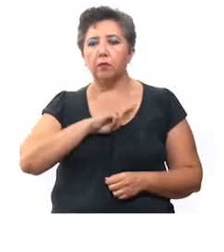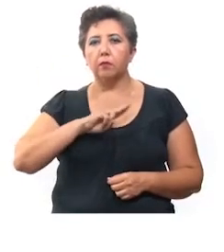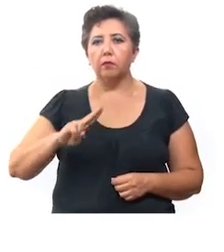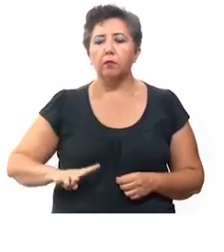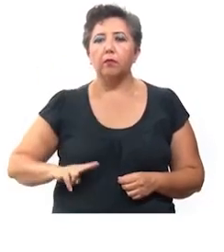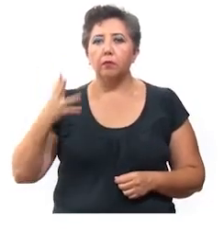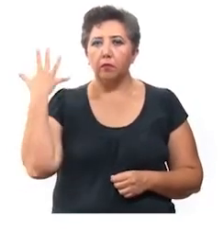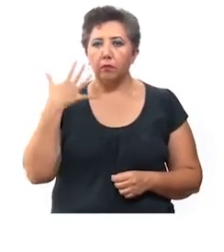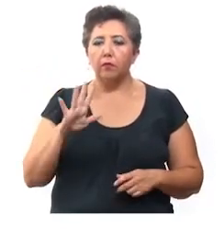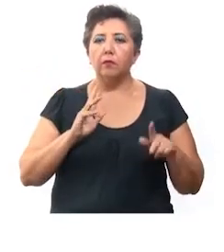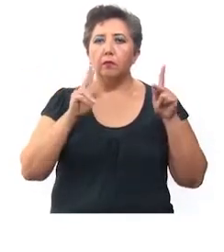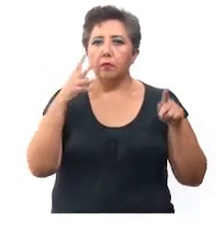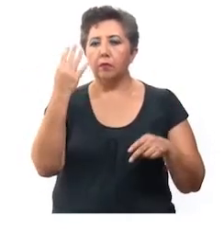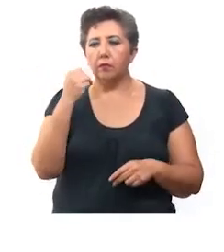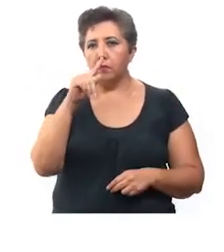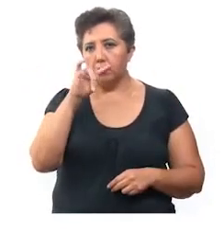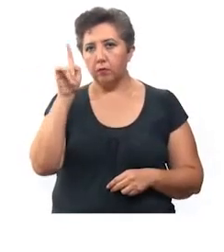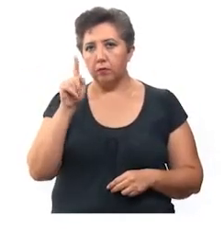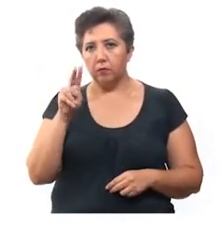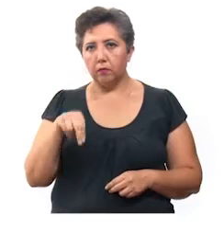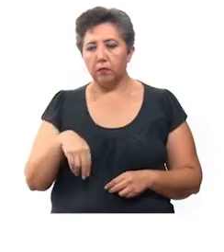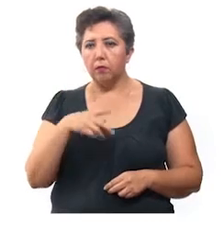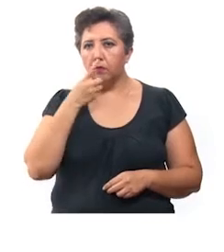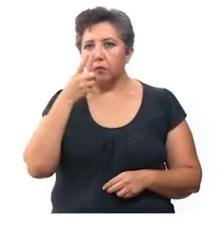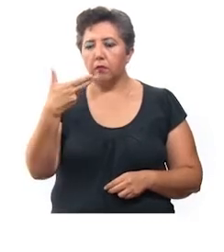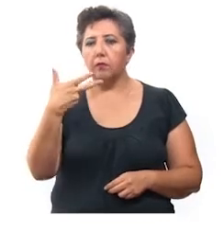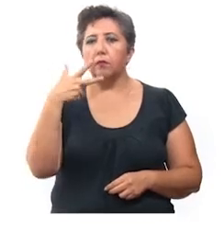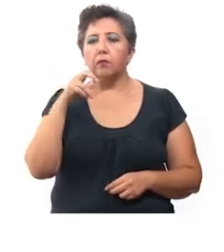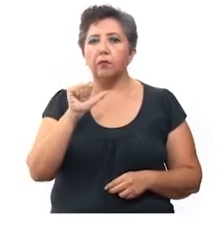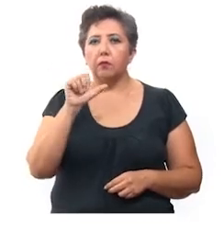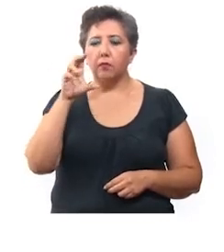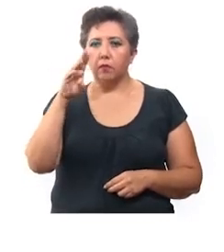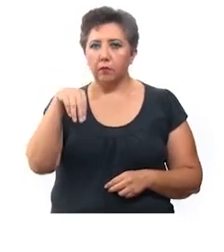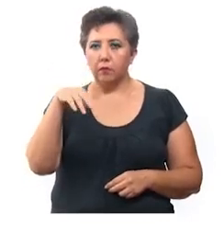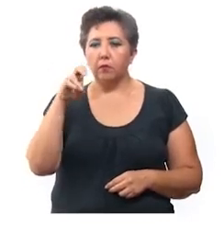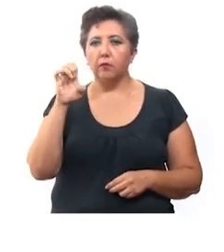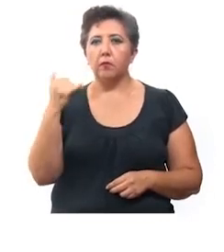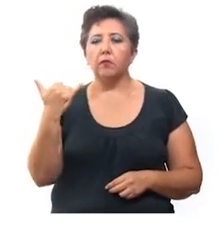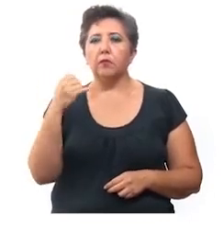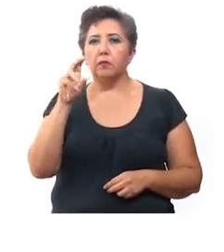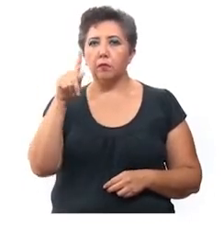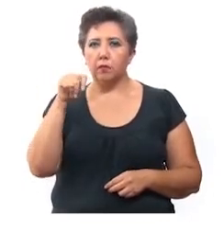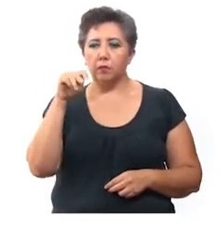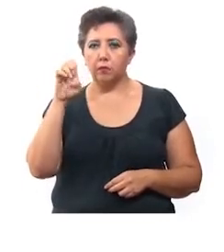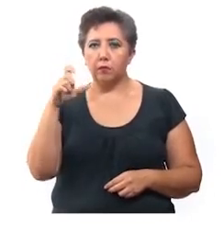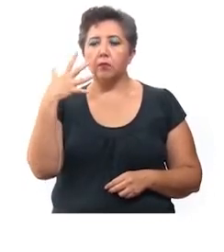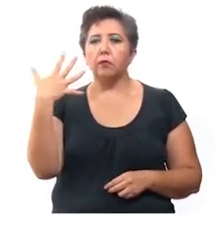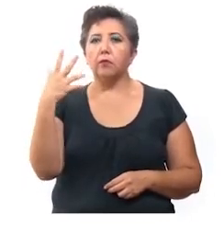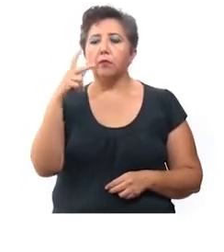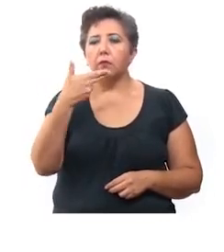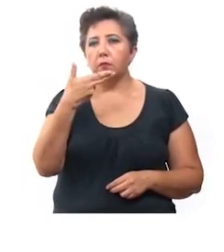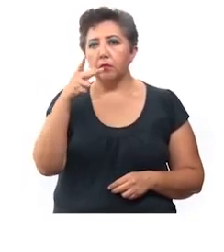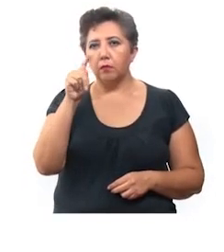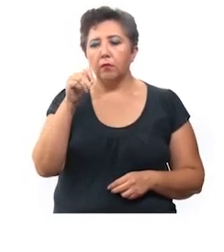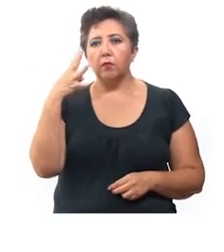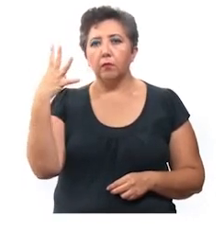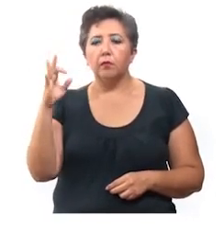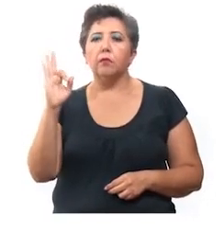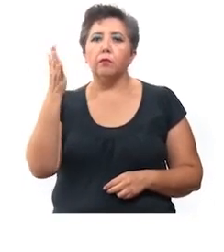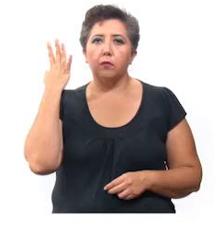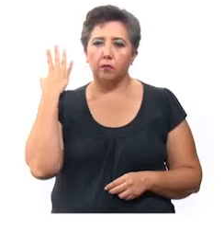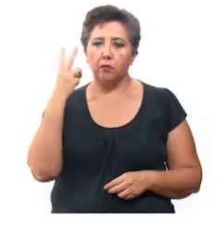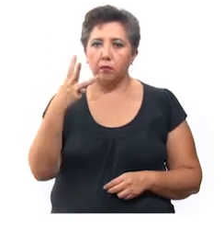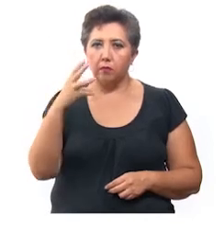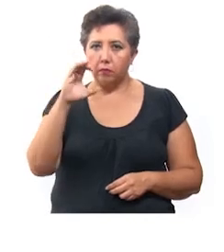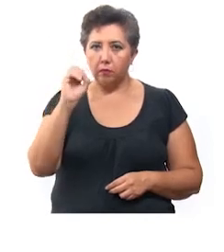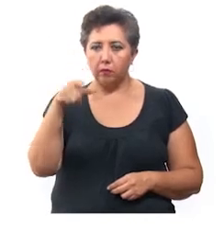en Progreso, 9 en Tizimín, 8 en Acanque, Izamal y Motul, 5 en Junucmá, 4 foráneos, 3